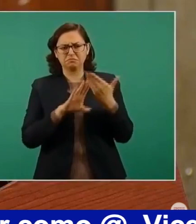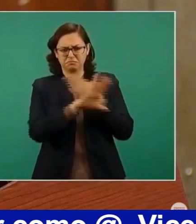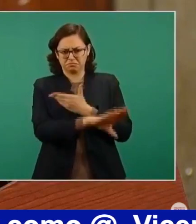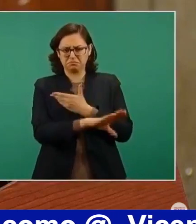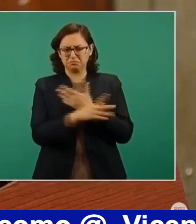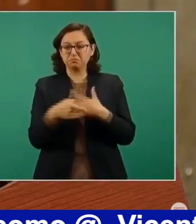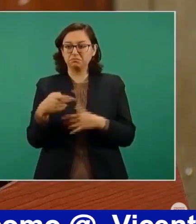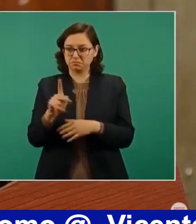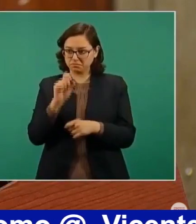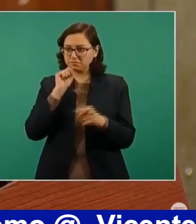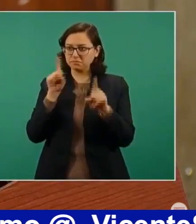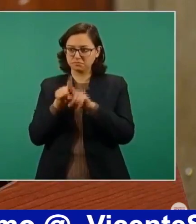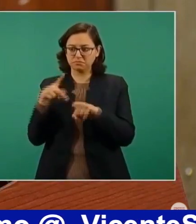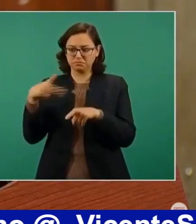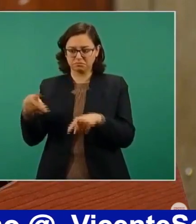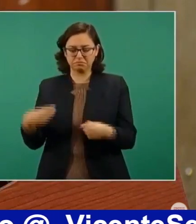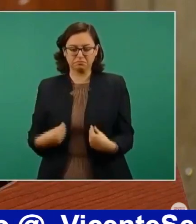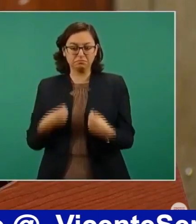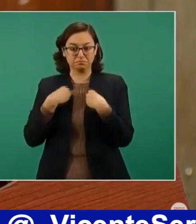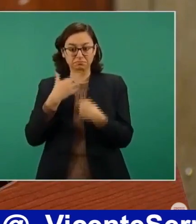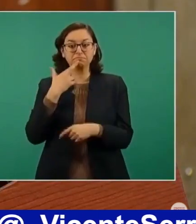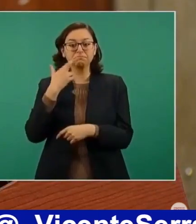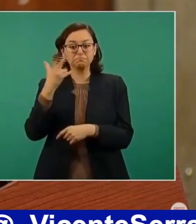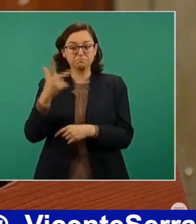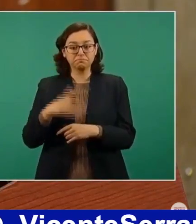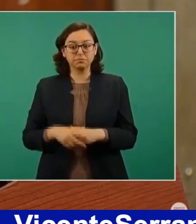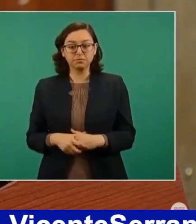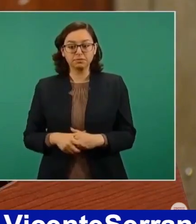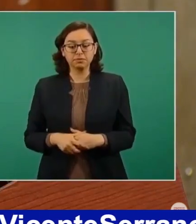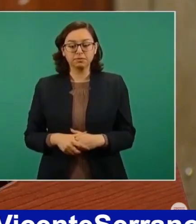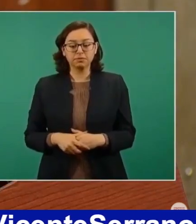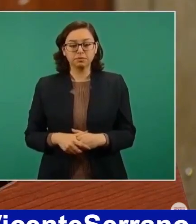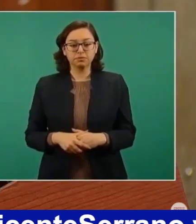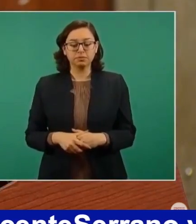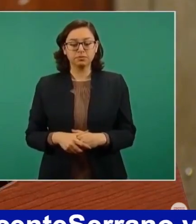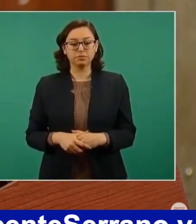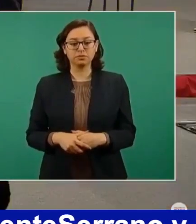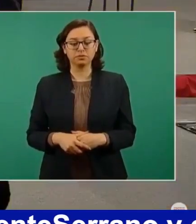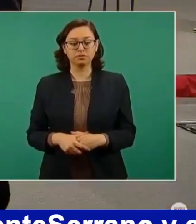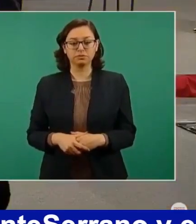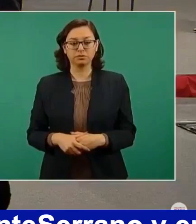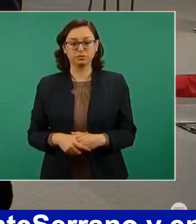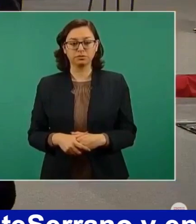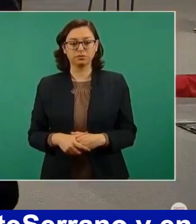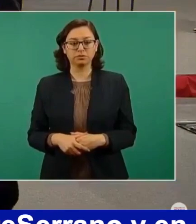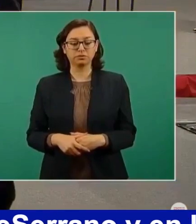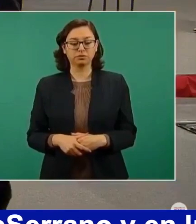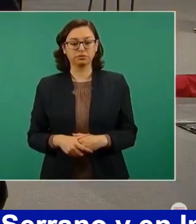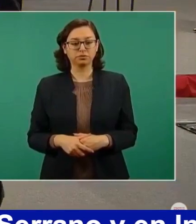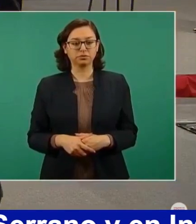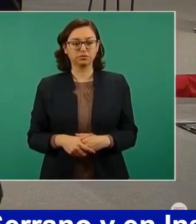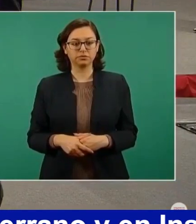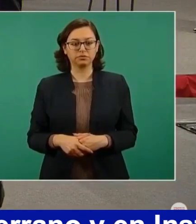o fallecer. La siguiente, por favor. No hay variantes, como ustedes saben, tenemos